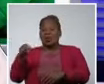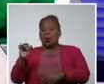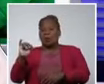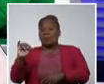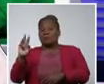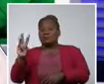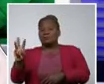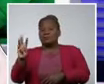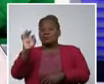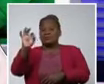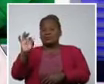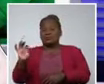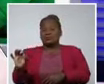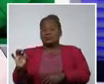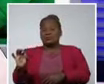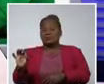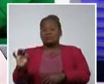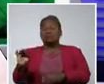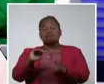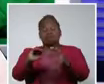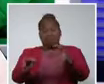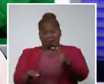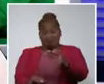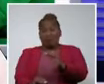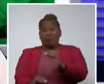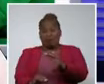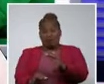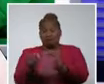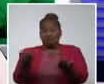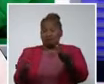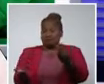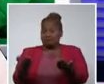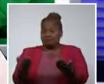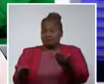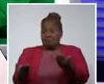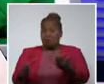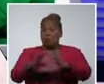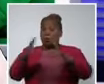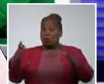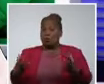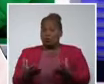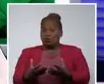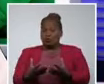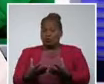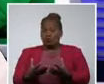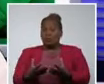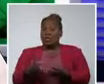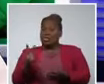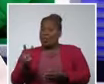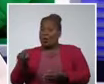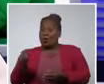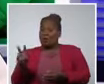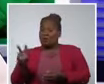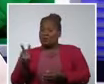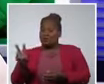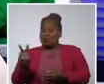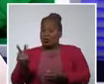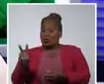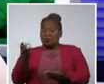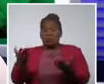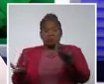0,63%, muy inferior en comparación con el mundo, 2,22%, y con las Américas,